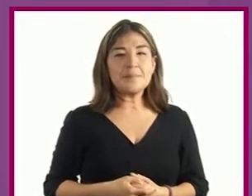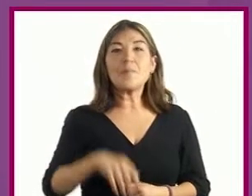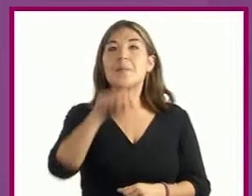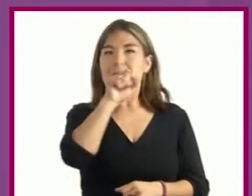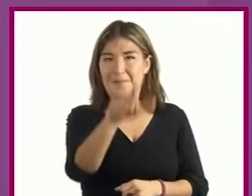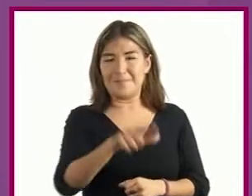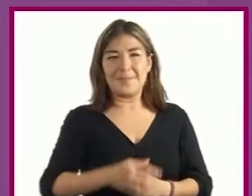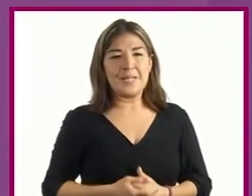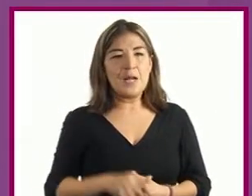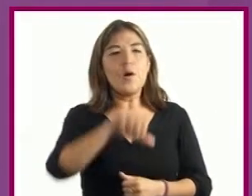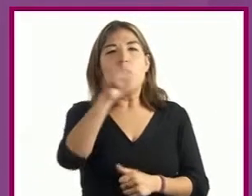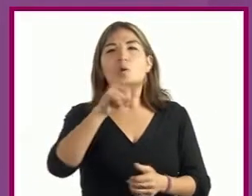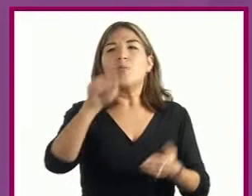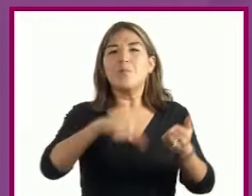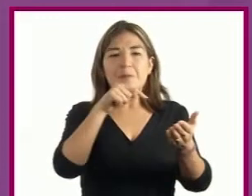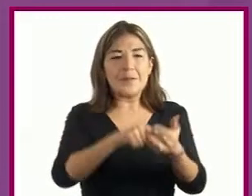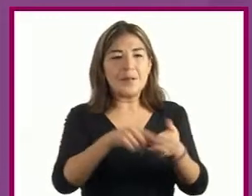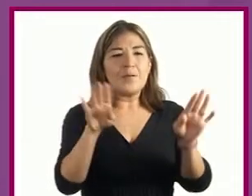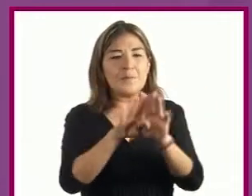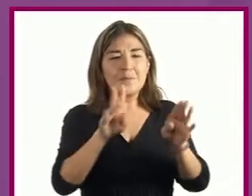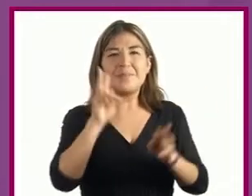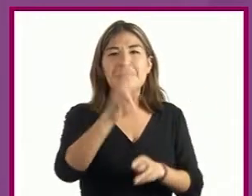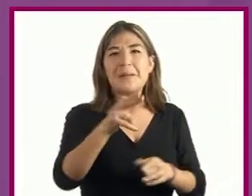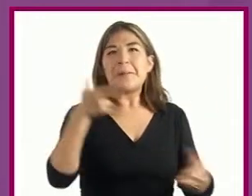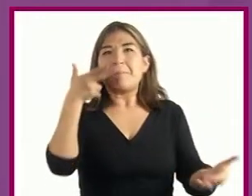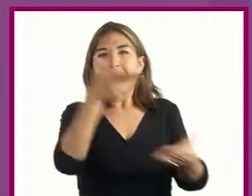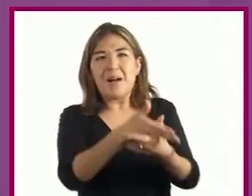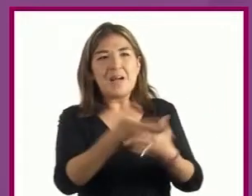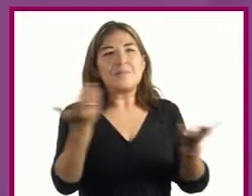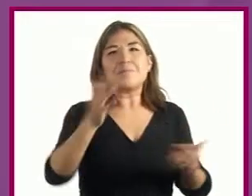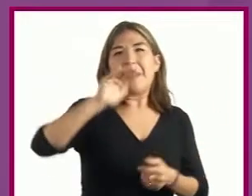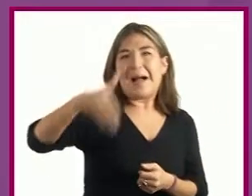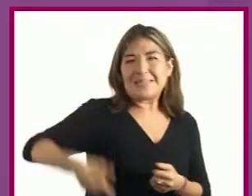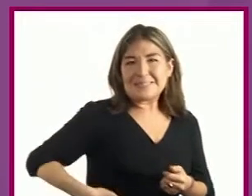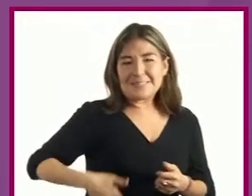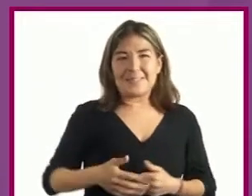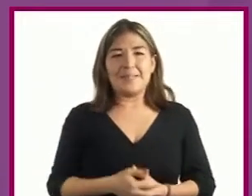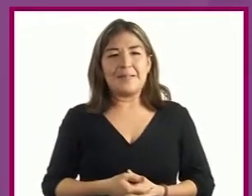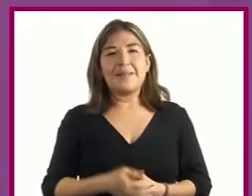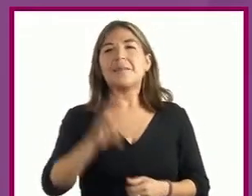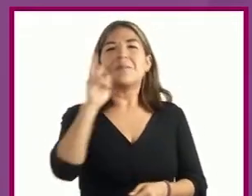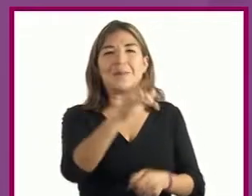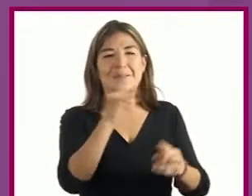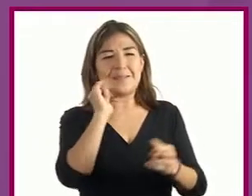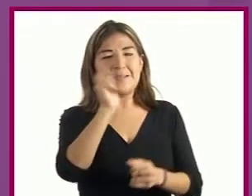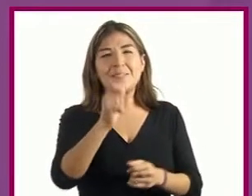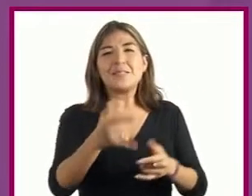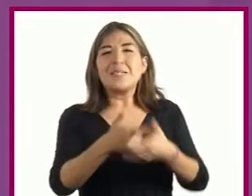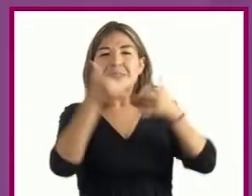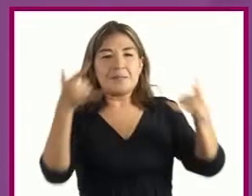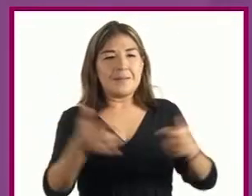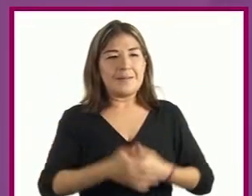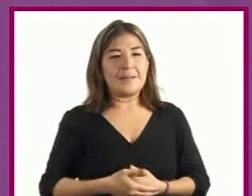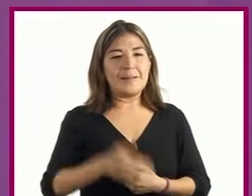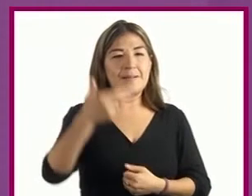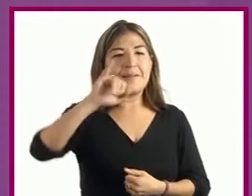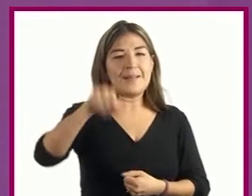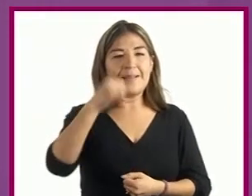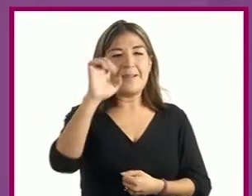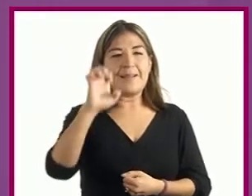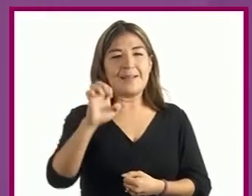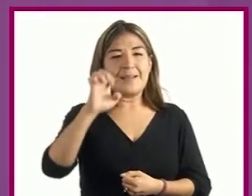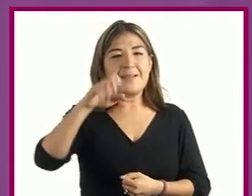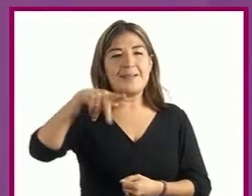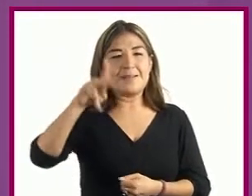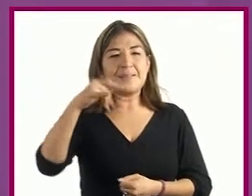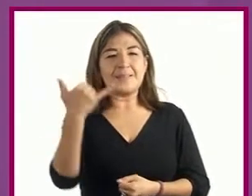También hay espacios con detalles de un asesinato o un accidente, como en la leyenda de Sleepy Hollow. La